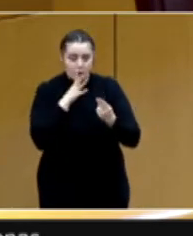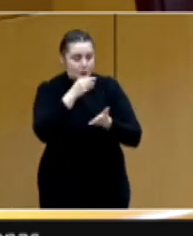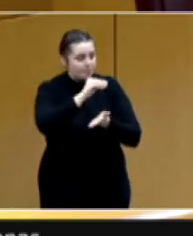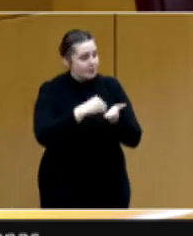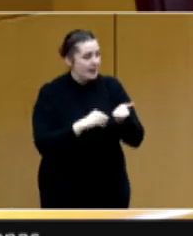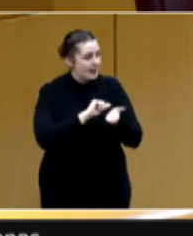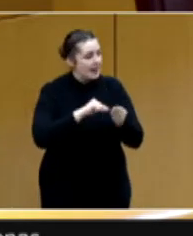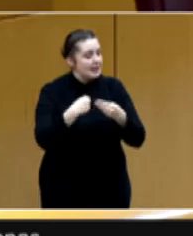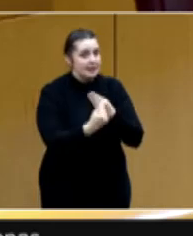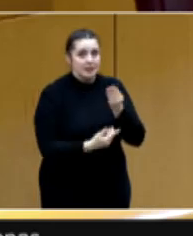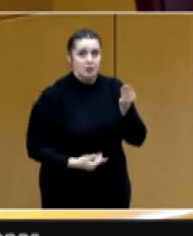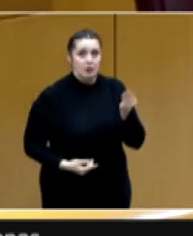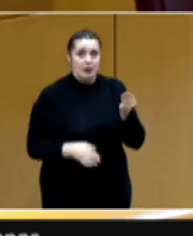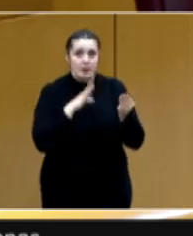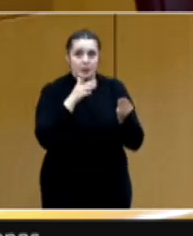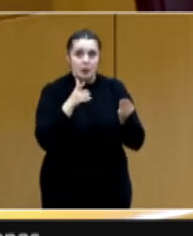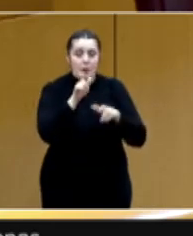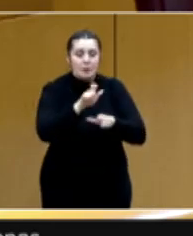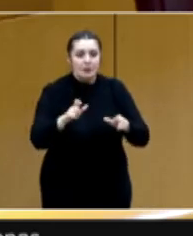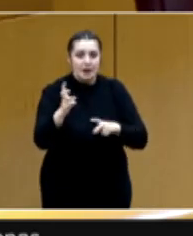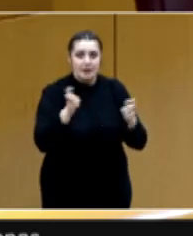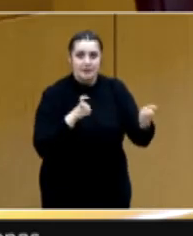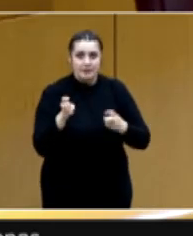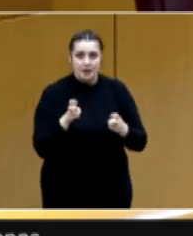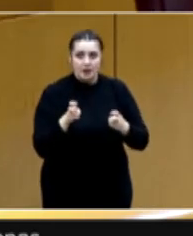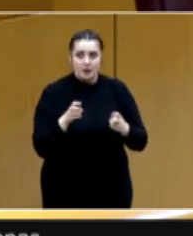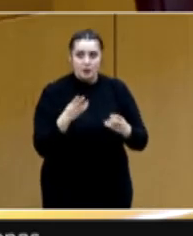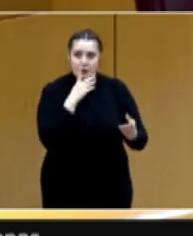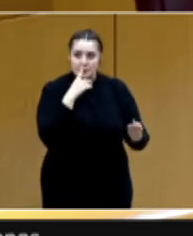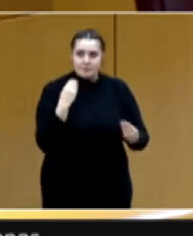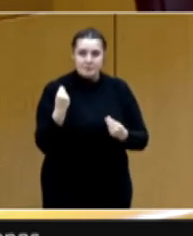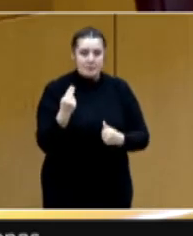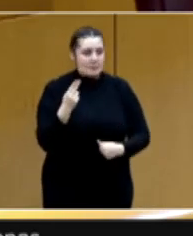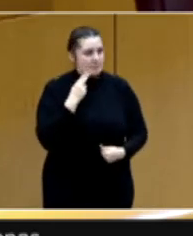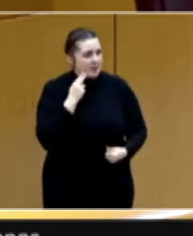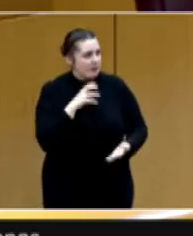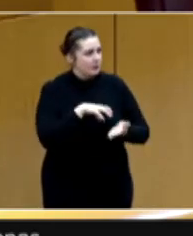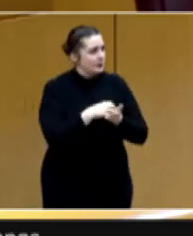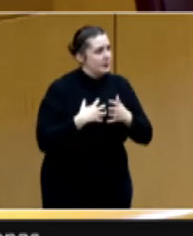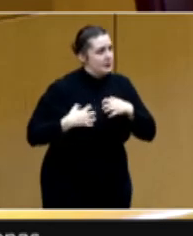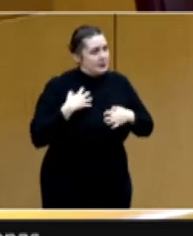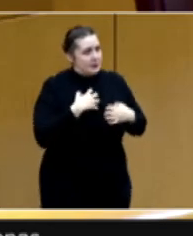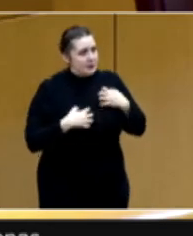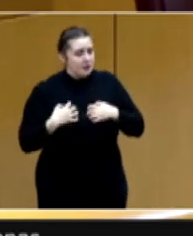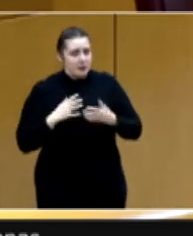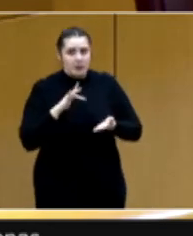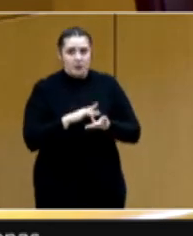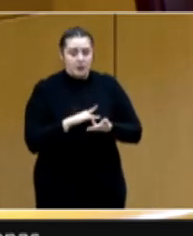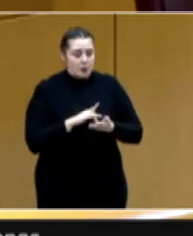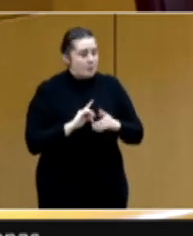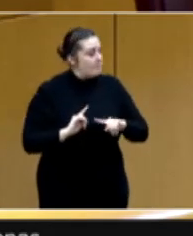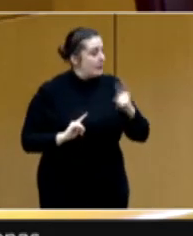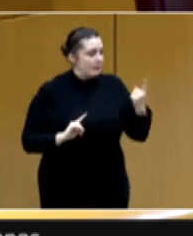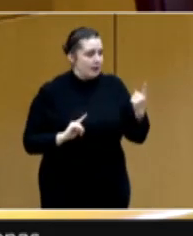recibo personas en mi despacho y he percibido miedo intranquilidad desasosiego y lo primero que hay que hacer es